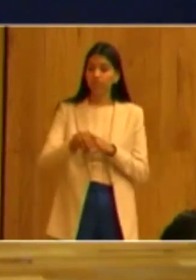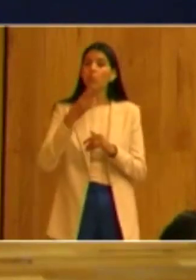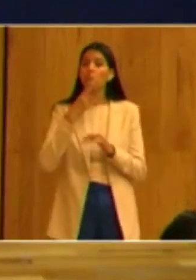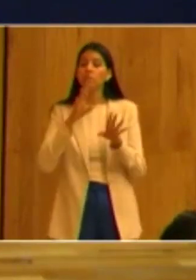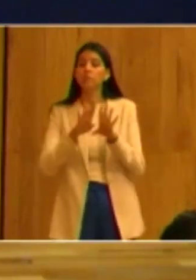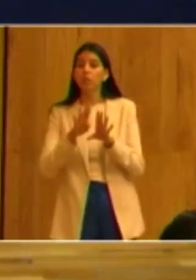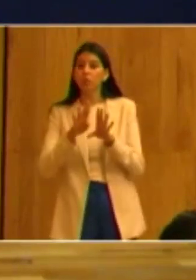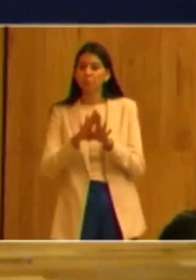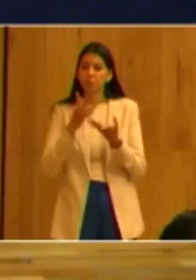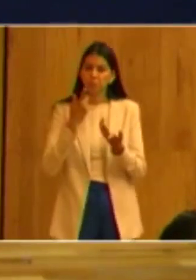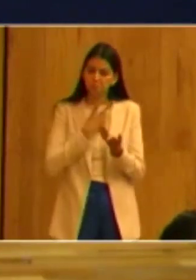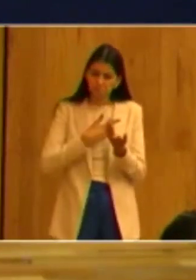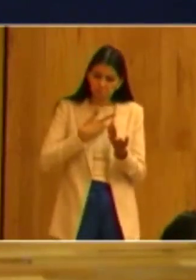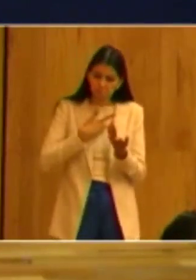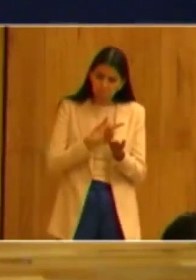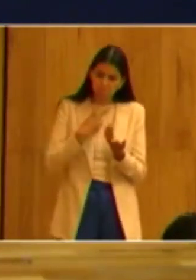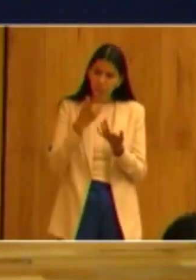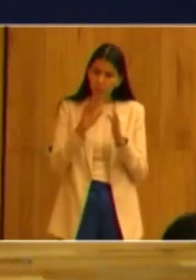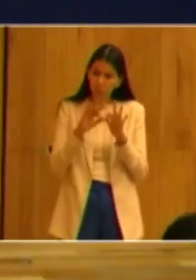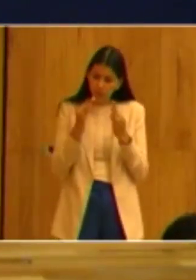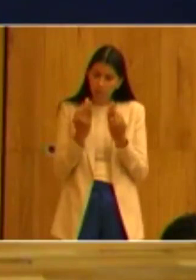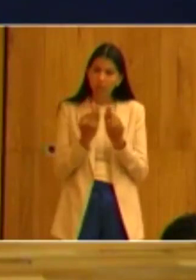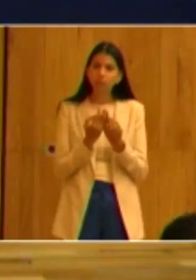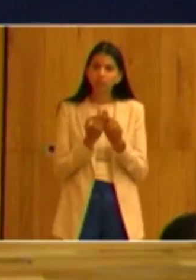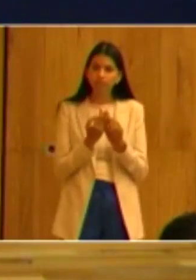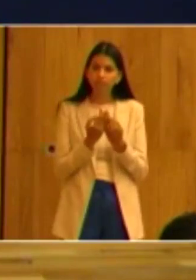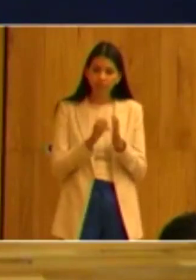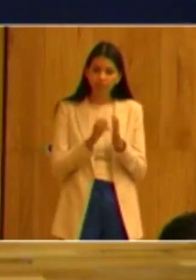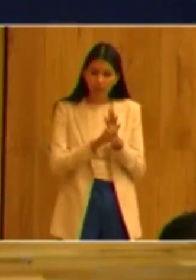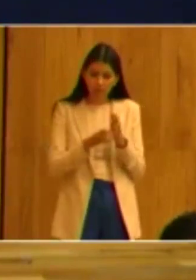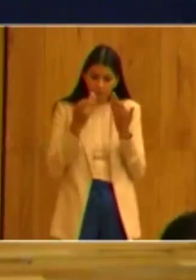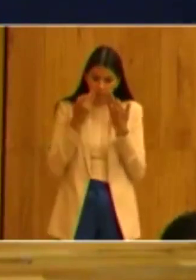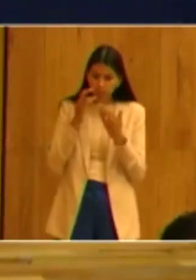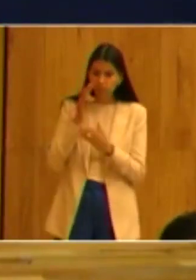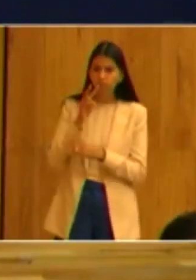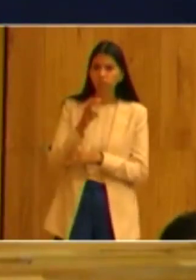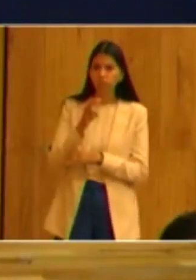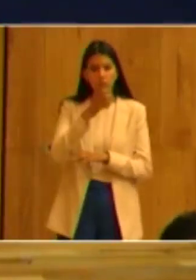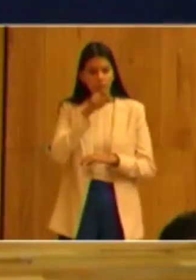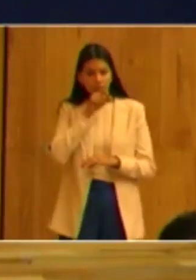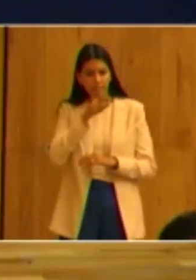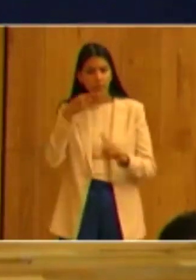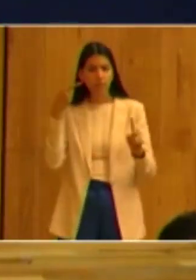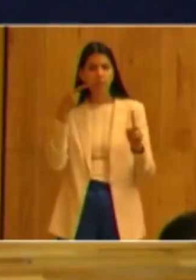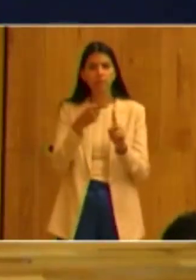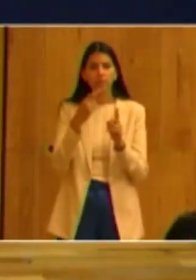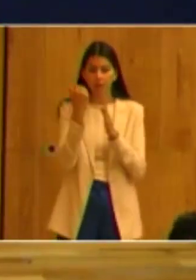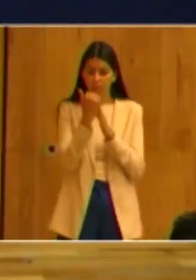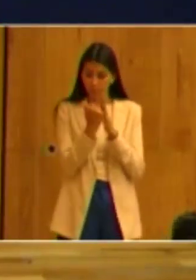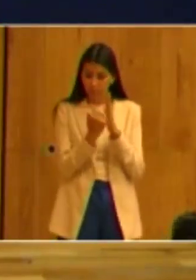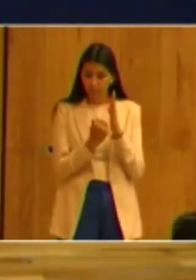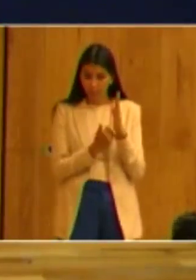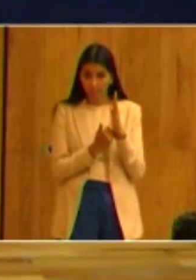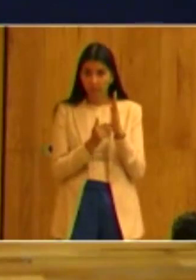como la satisfacción de una función ejemplar. Con esa misma finalidad, el protocolo, que